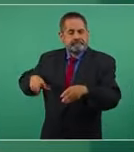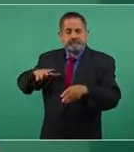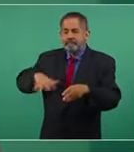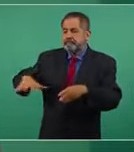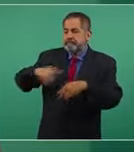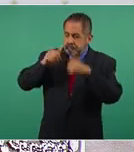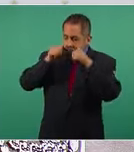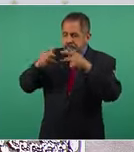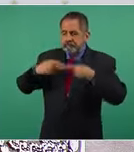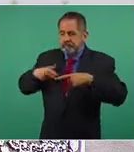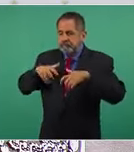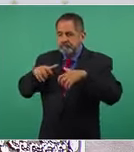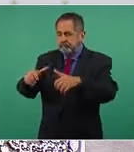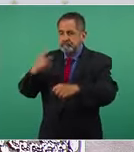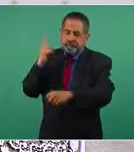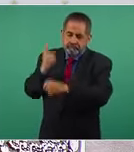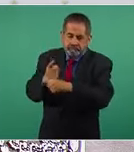eso